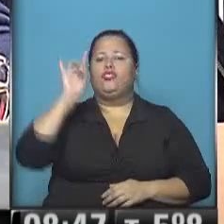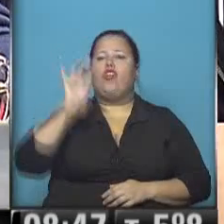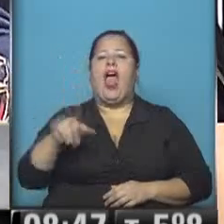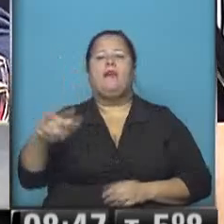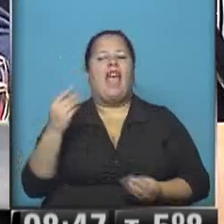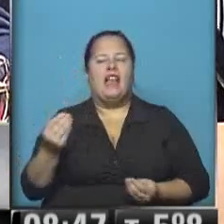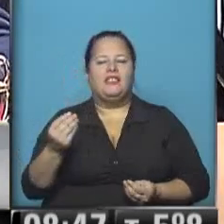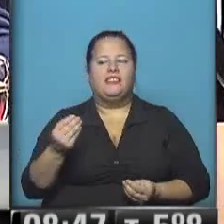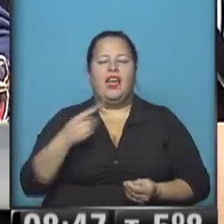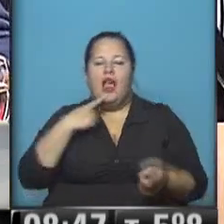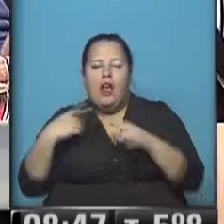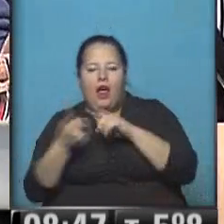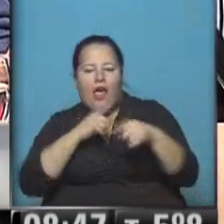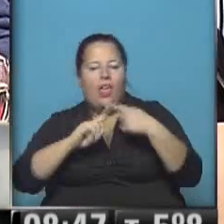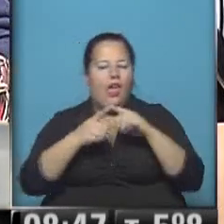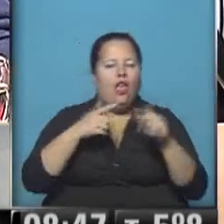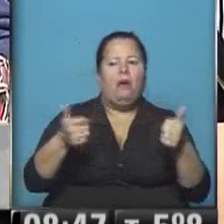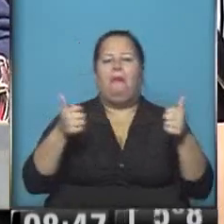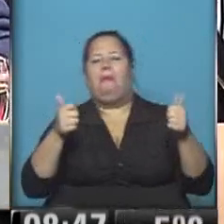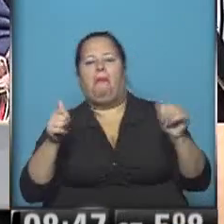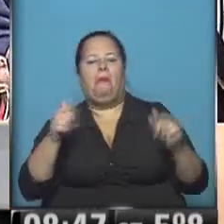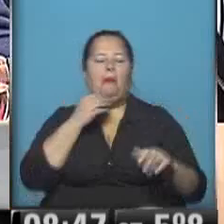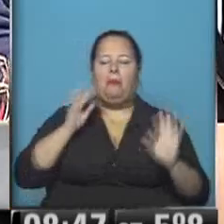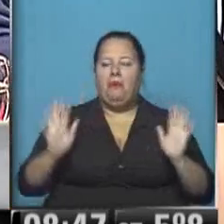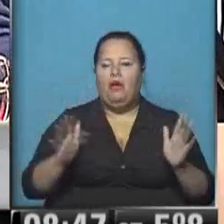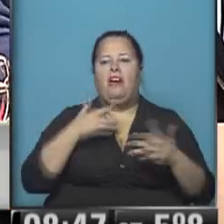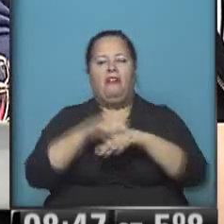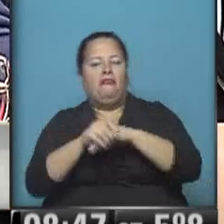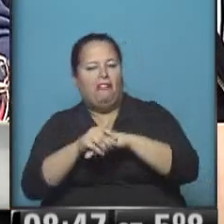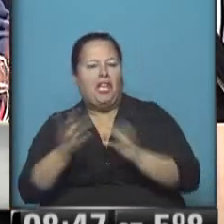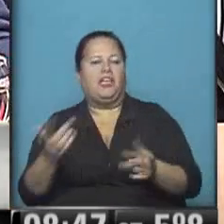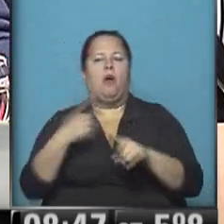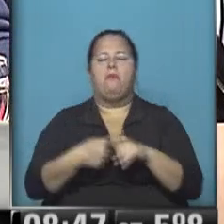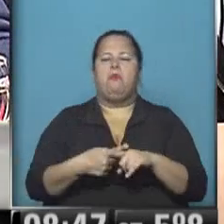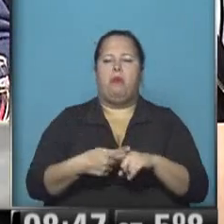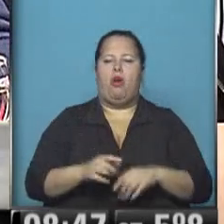es decirse entre ellos que está todo perfecto, felicitarse por